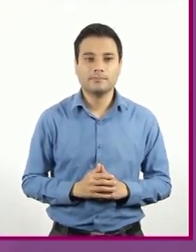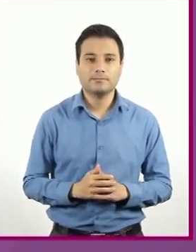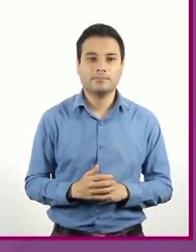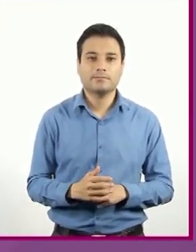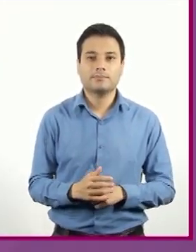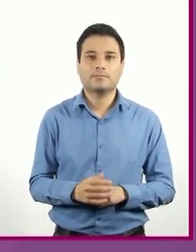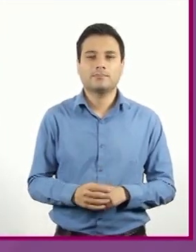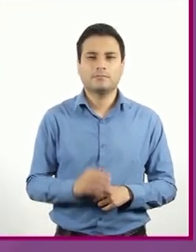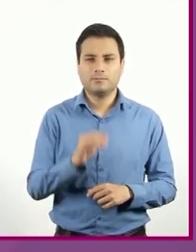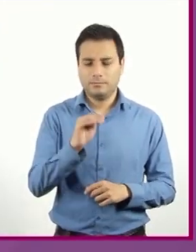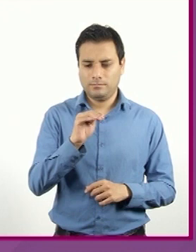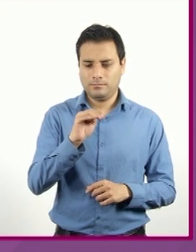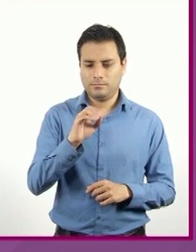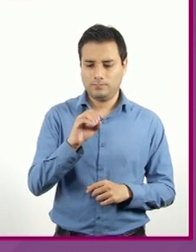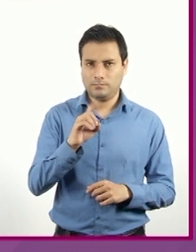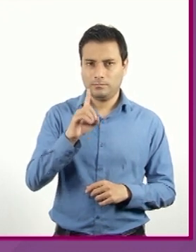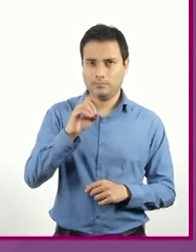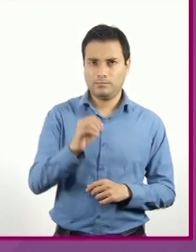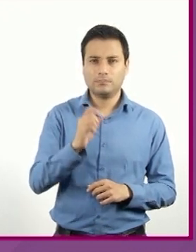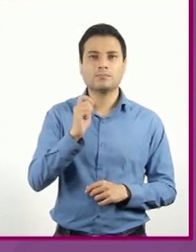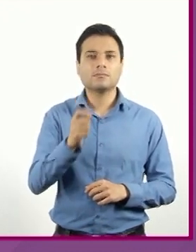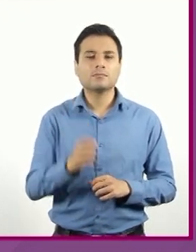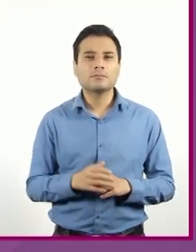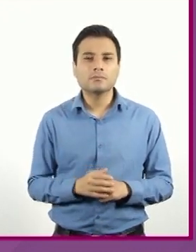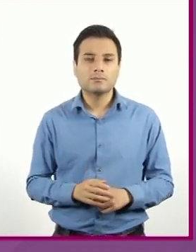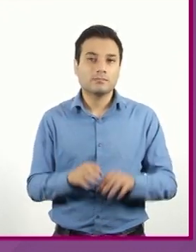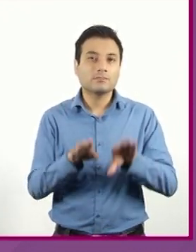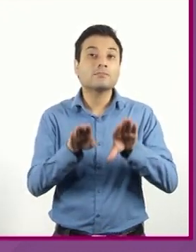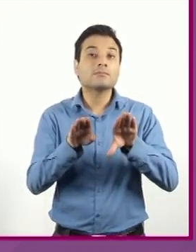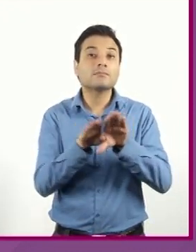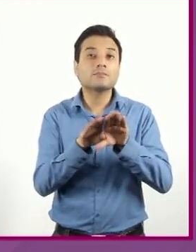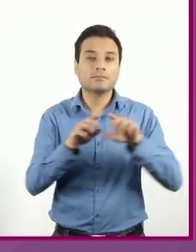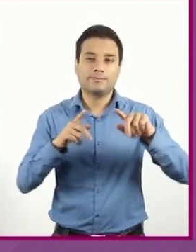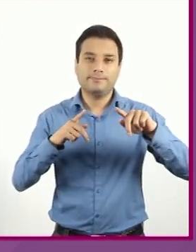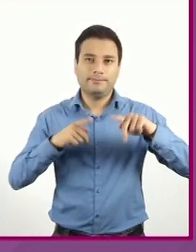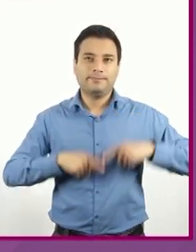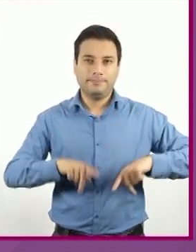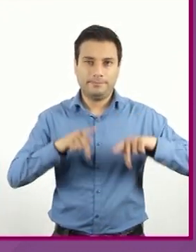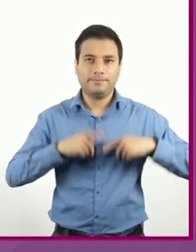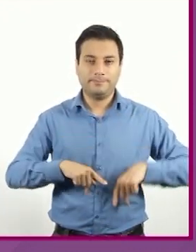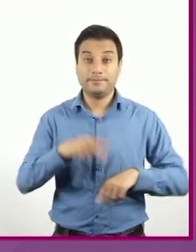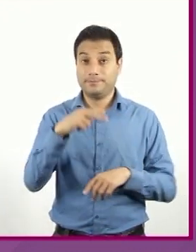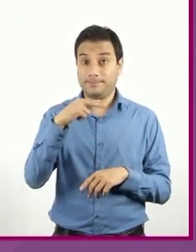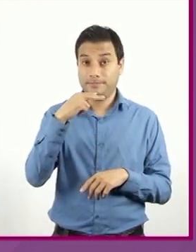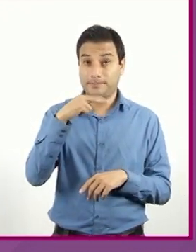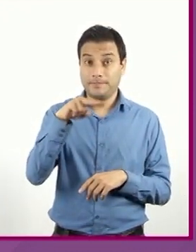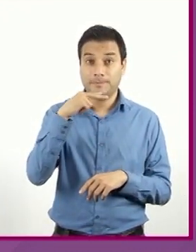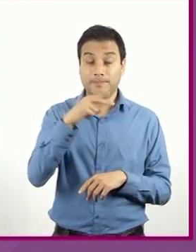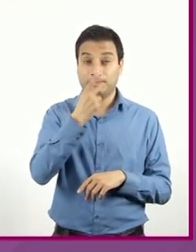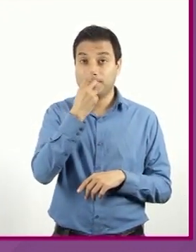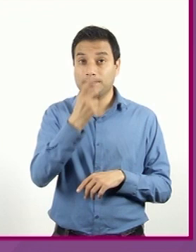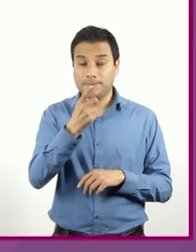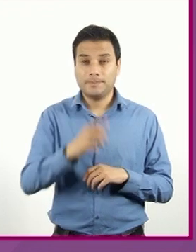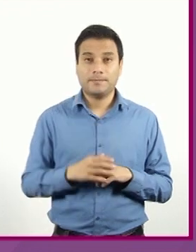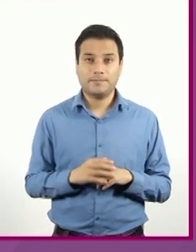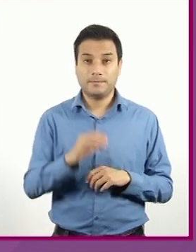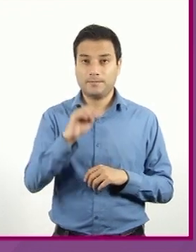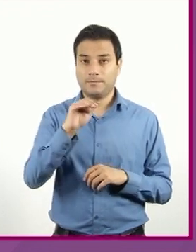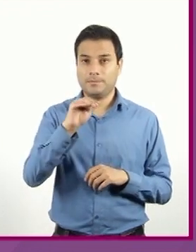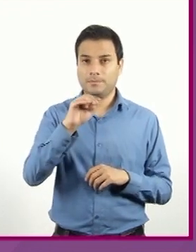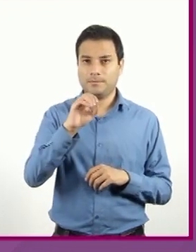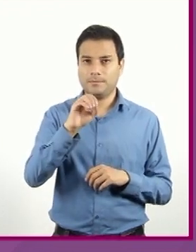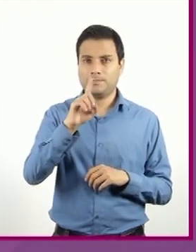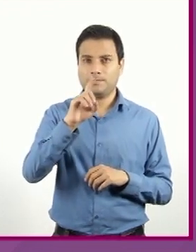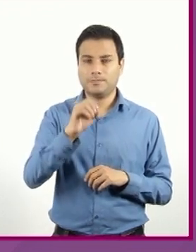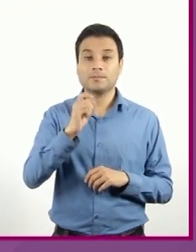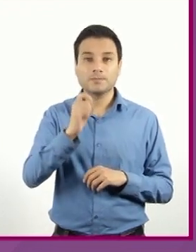El modo es la forma en que se manifiesta la acción expresada por el verbo. Está relacionada con la actitud del hablante